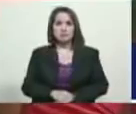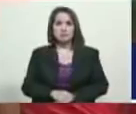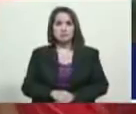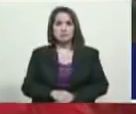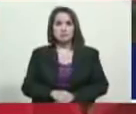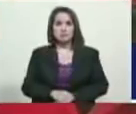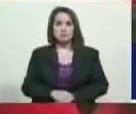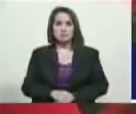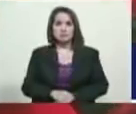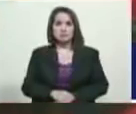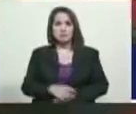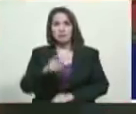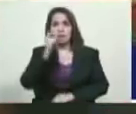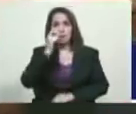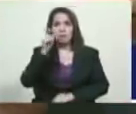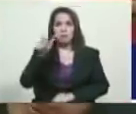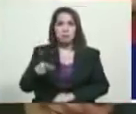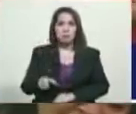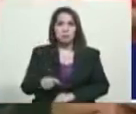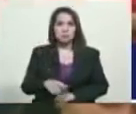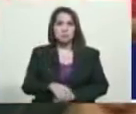Carlos Eduardo García.